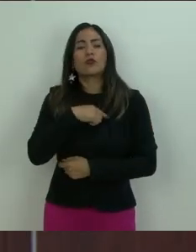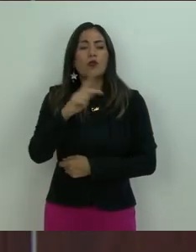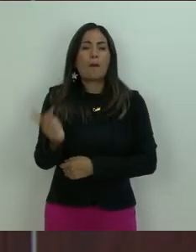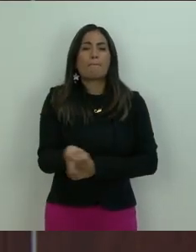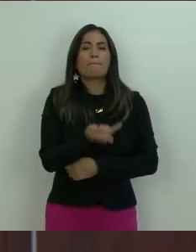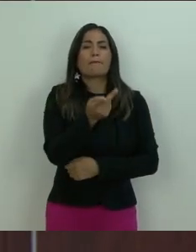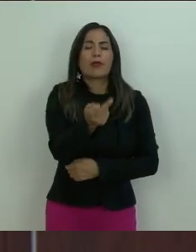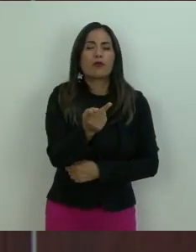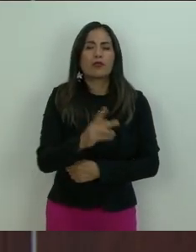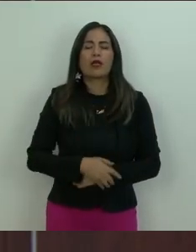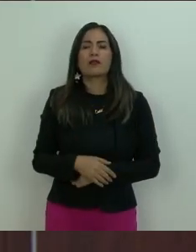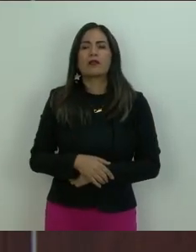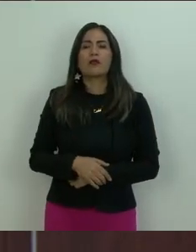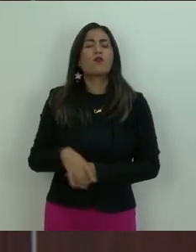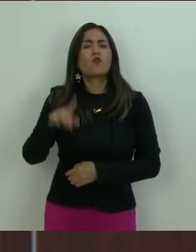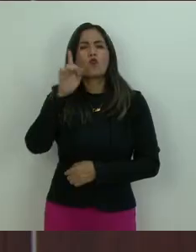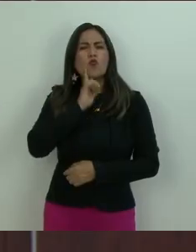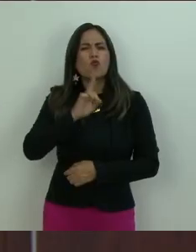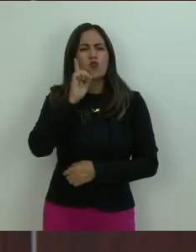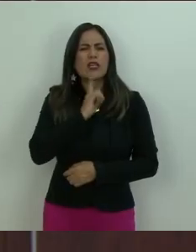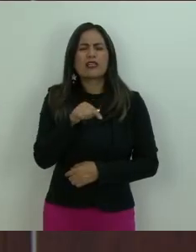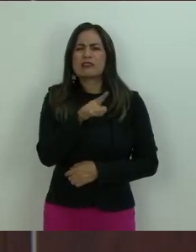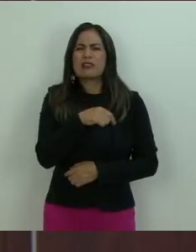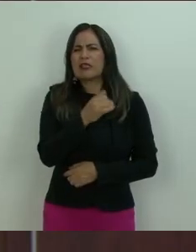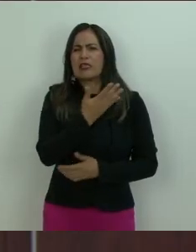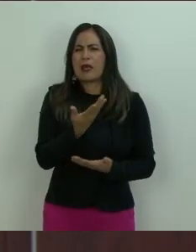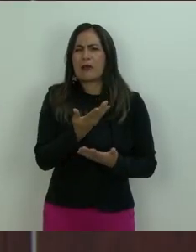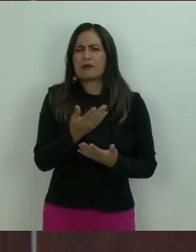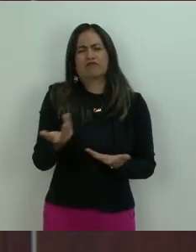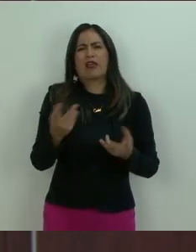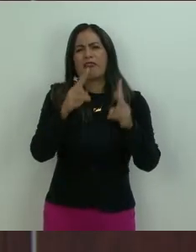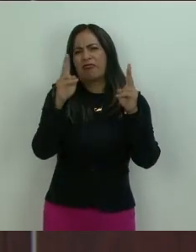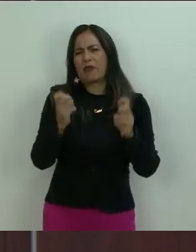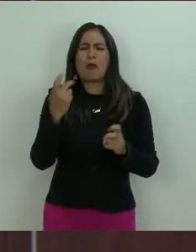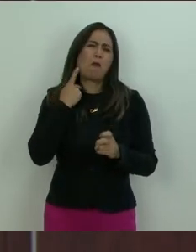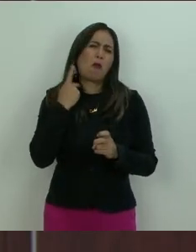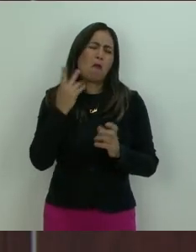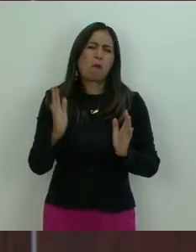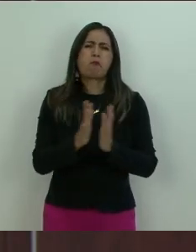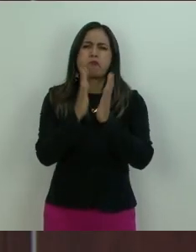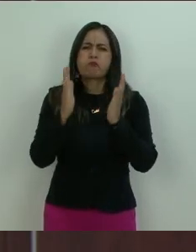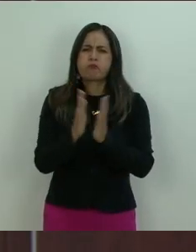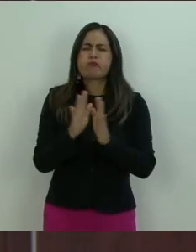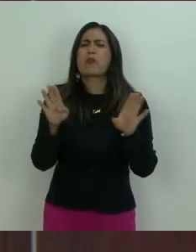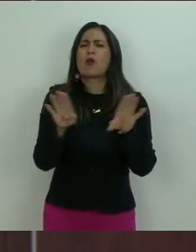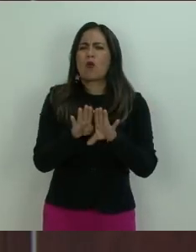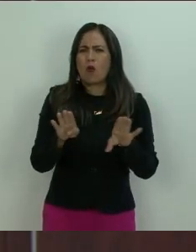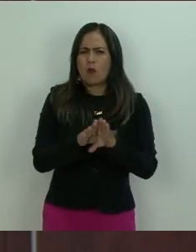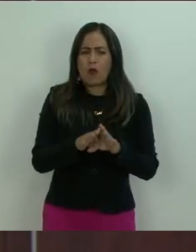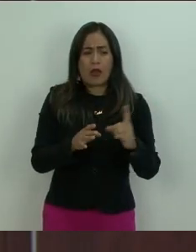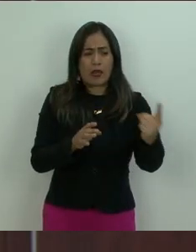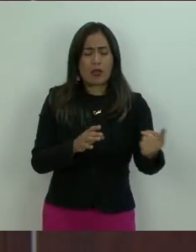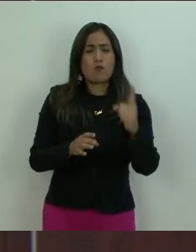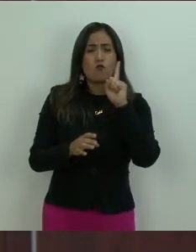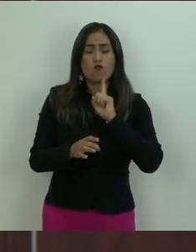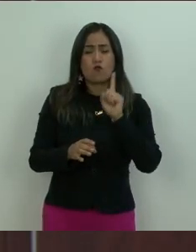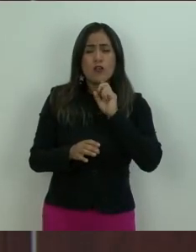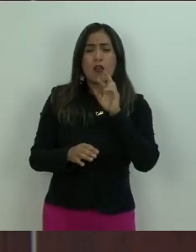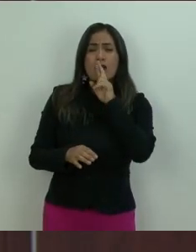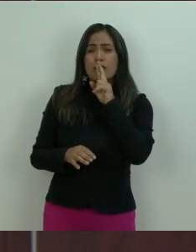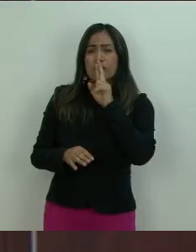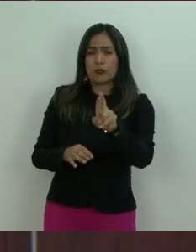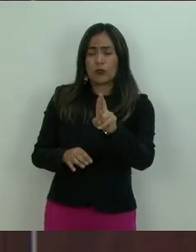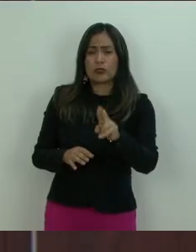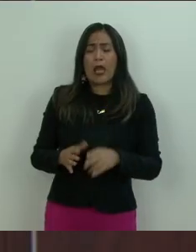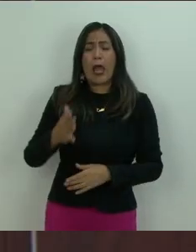de cómo las mujeres habían decidido participar políticamente, la primera que nos contestó dijo: